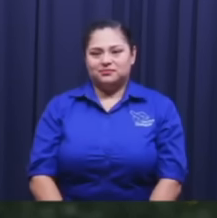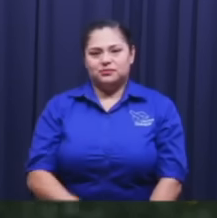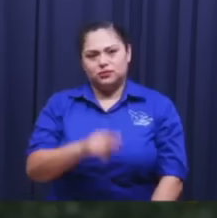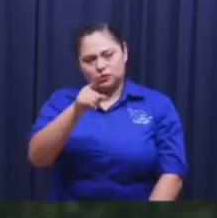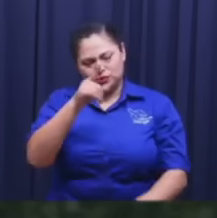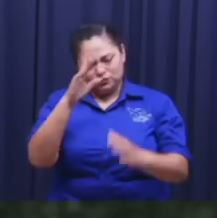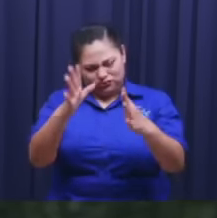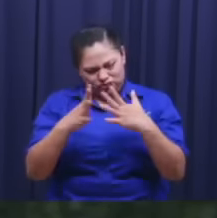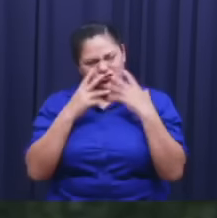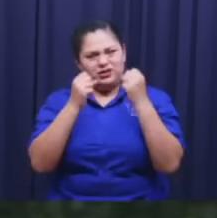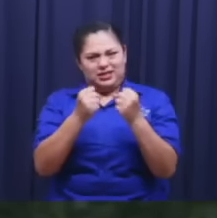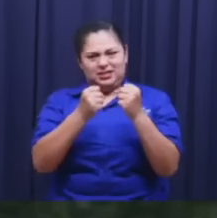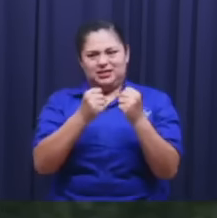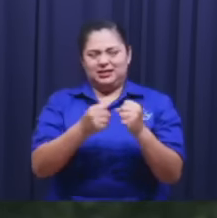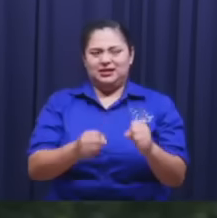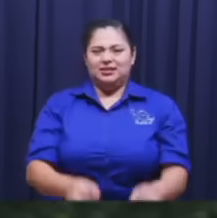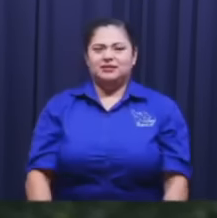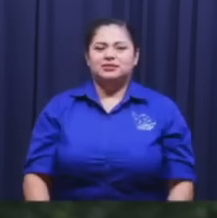Resiste.